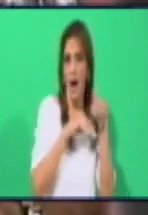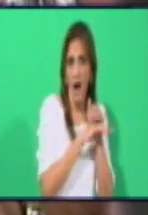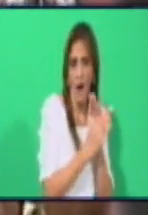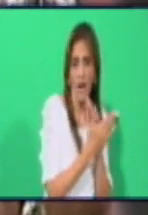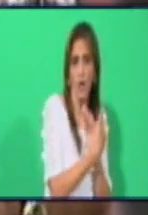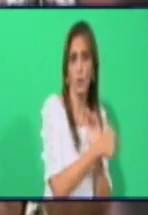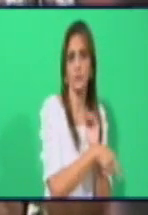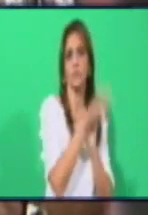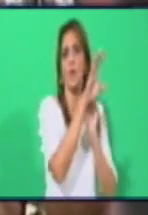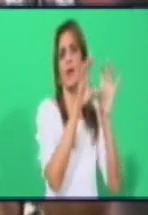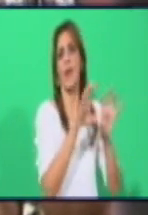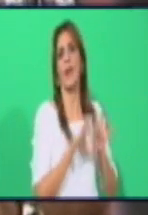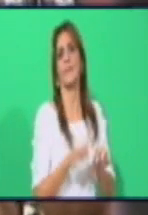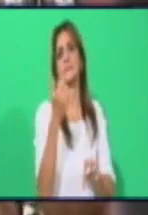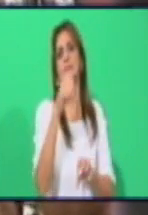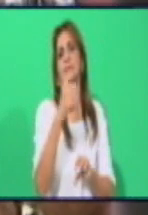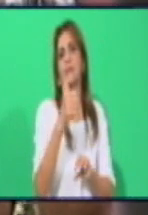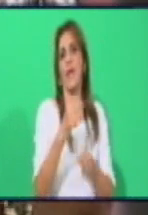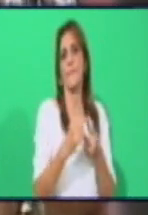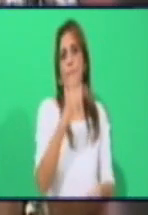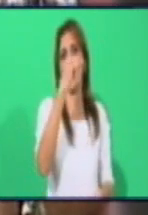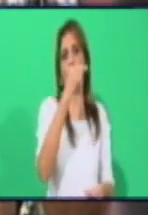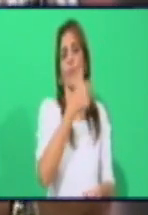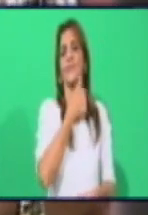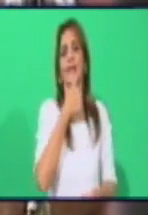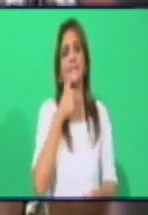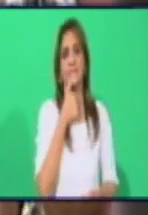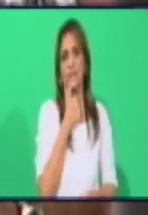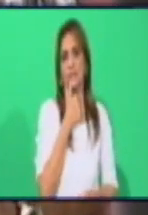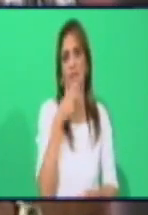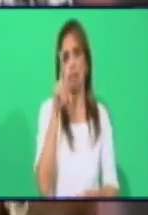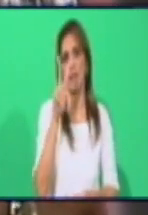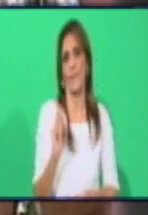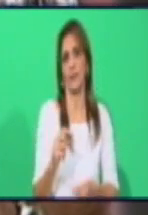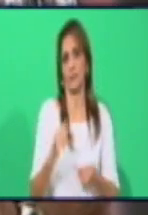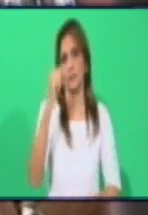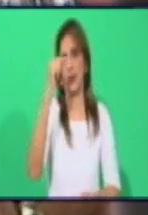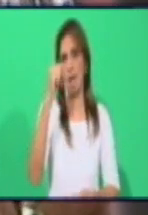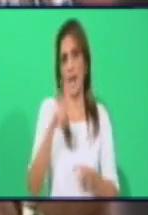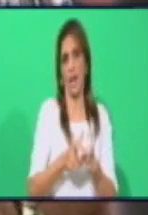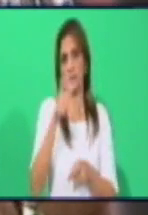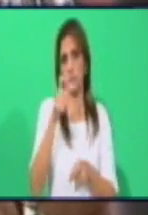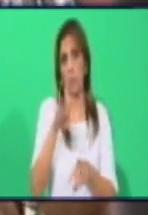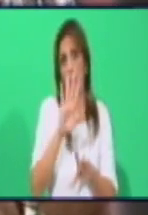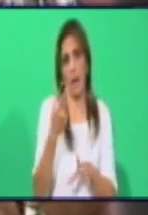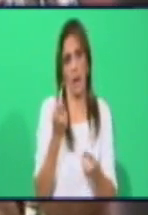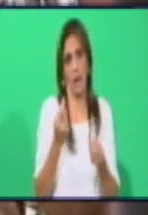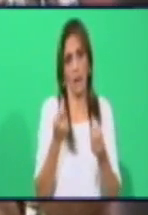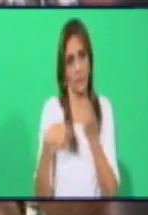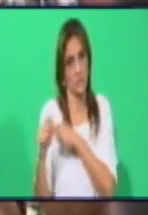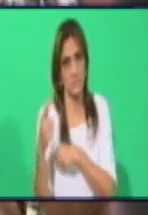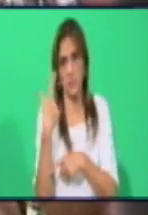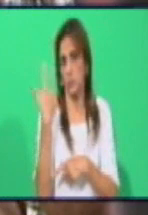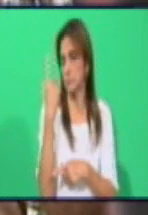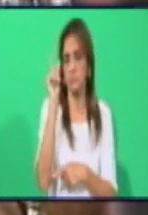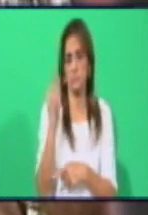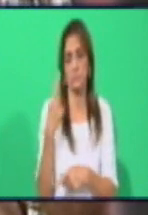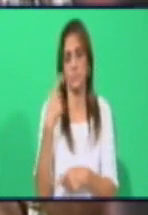almacén 10 pomos de aceite de 20 litros para favorecer a no sé quién. En el caso de la carnicería El